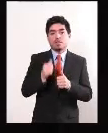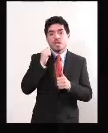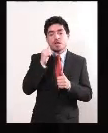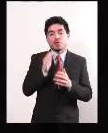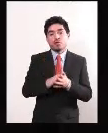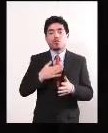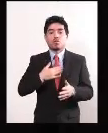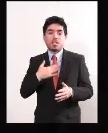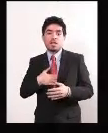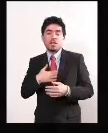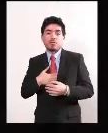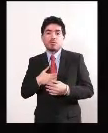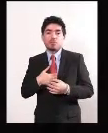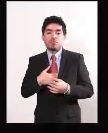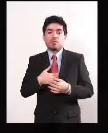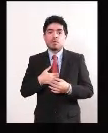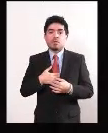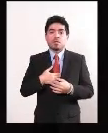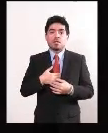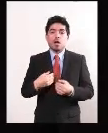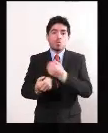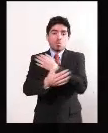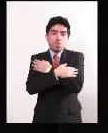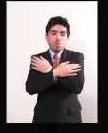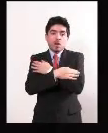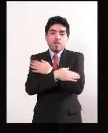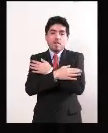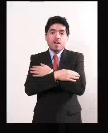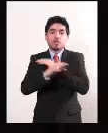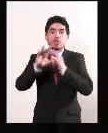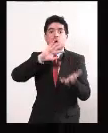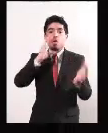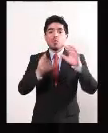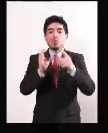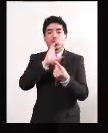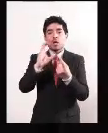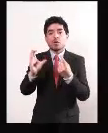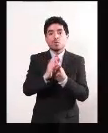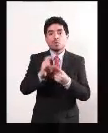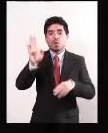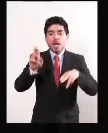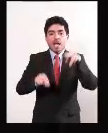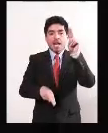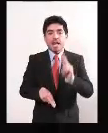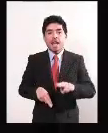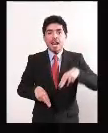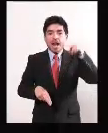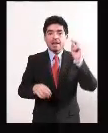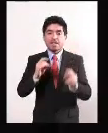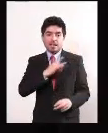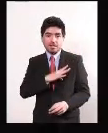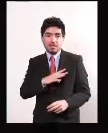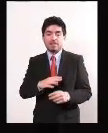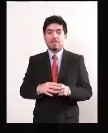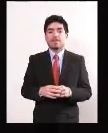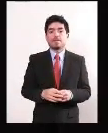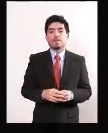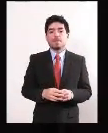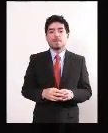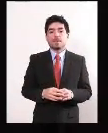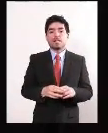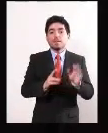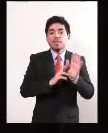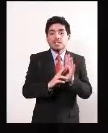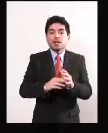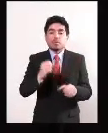que quiero darle un abrazo al mundo de las culturas, las artes y del patrimonio representado por